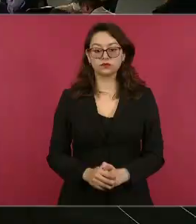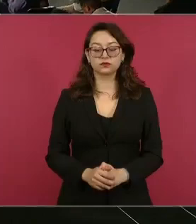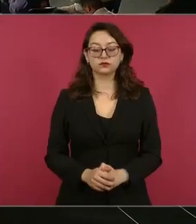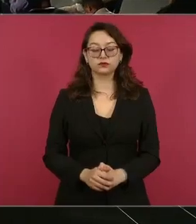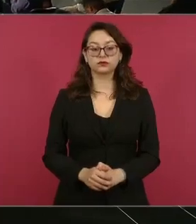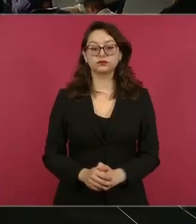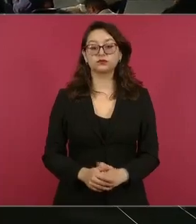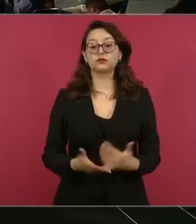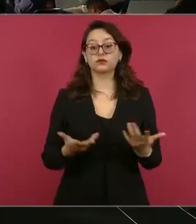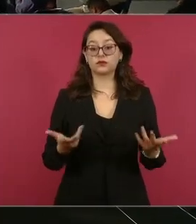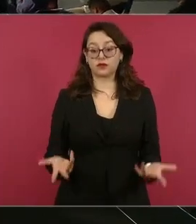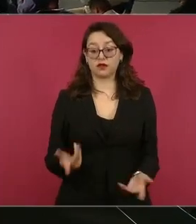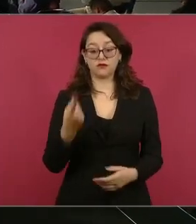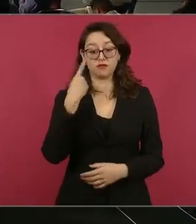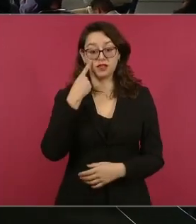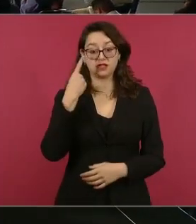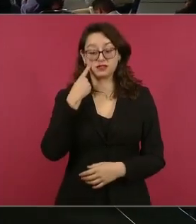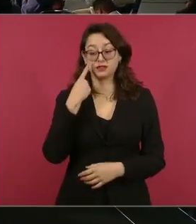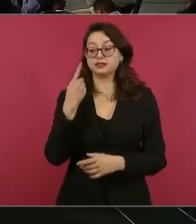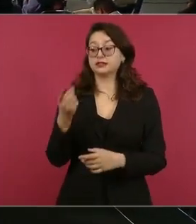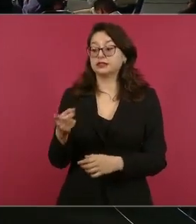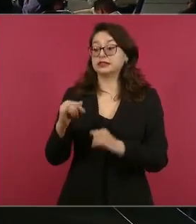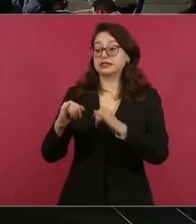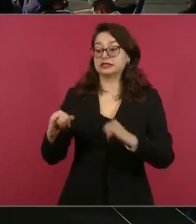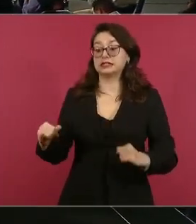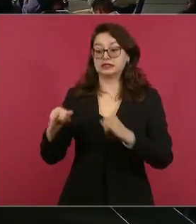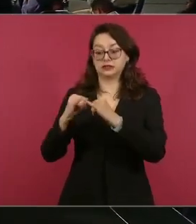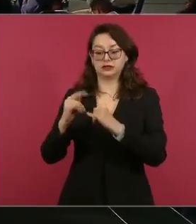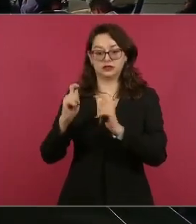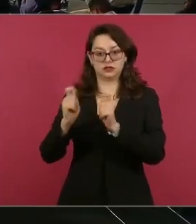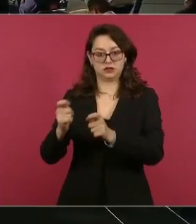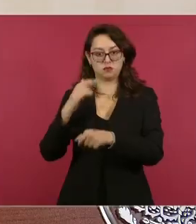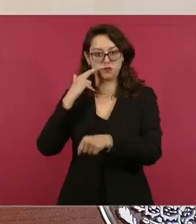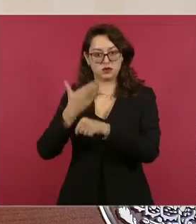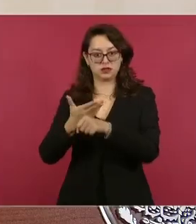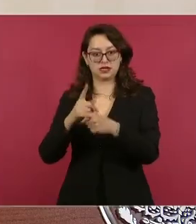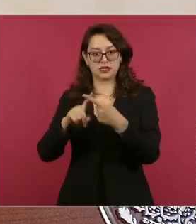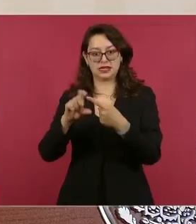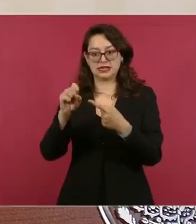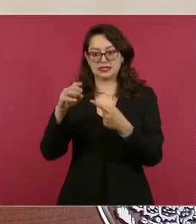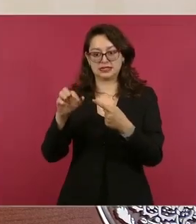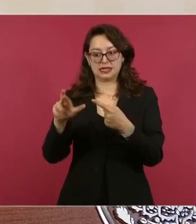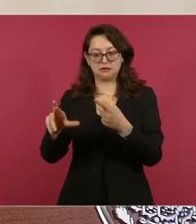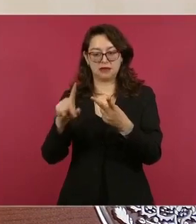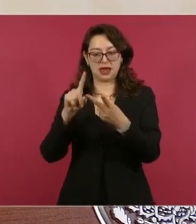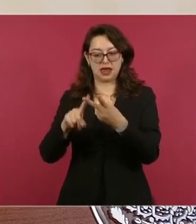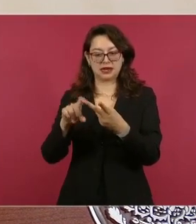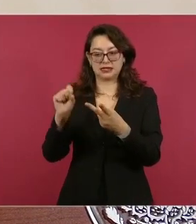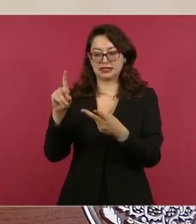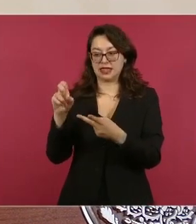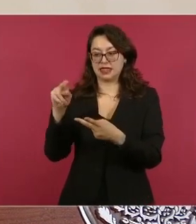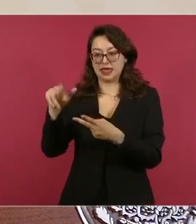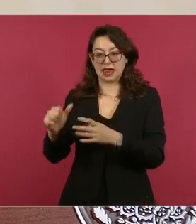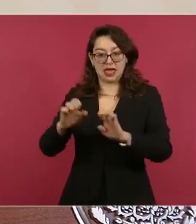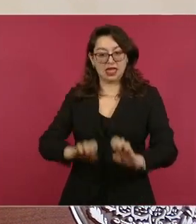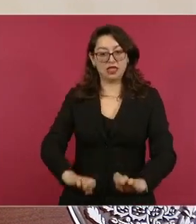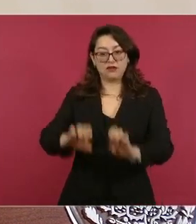y las instalaciones del Ejército y de la Guardia se afectaron igual.